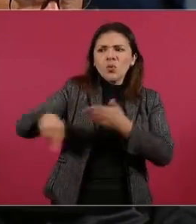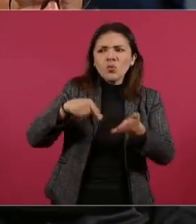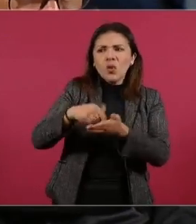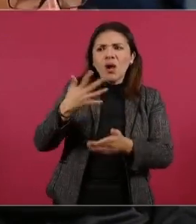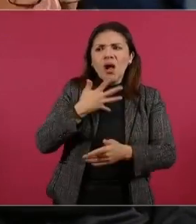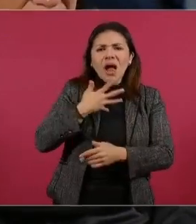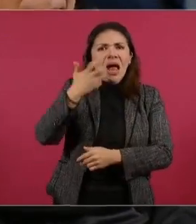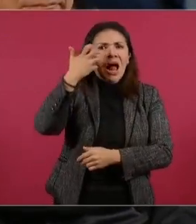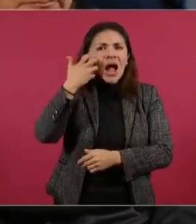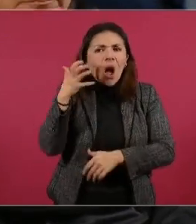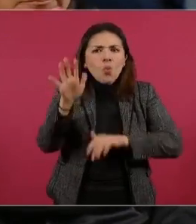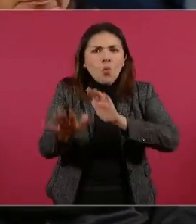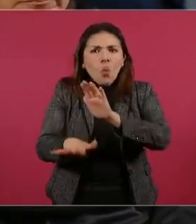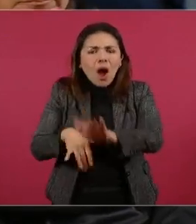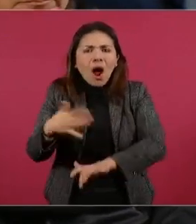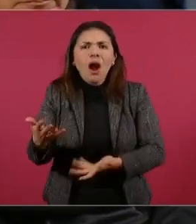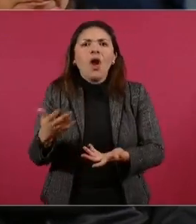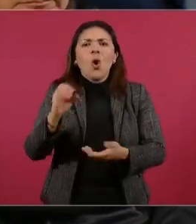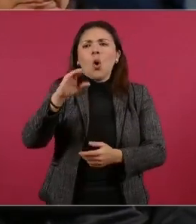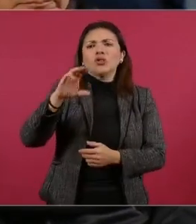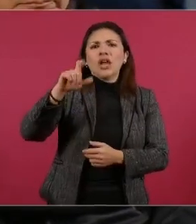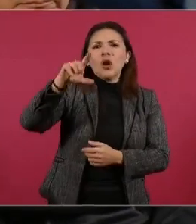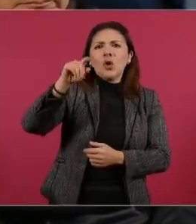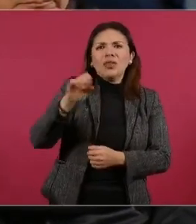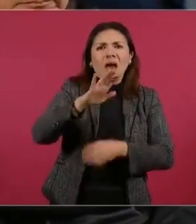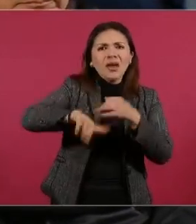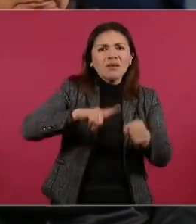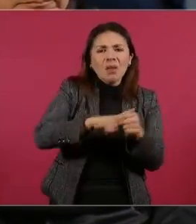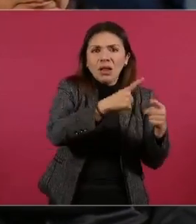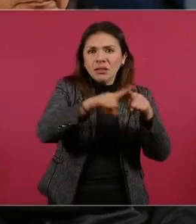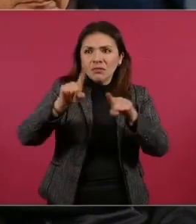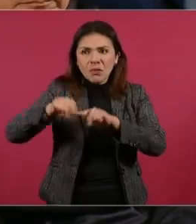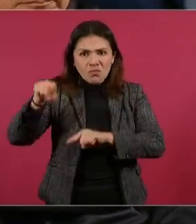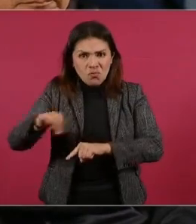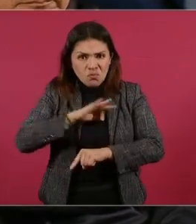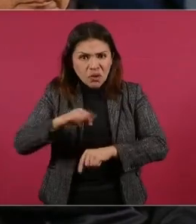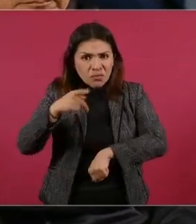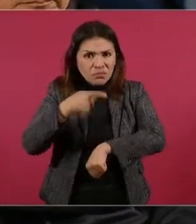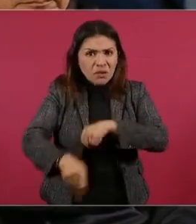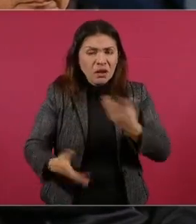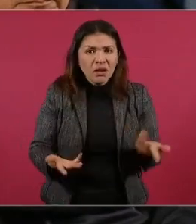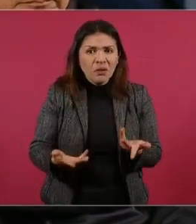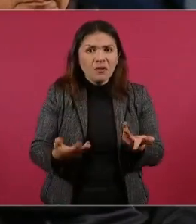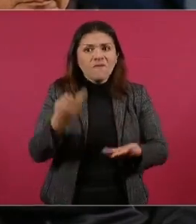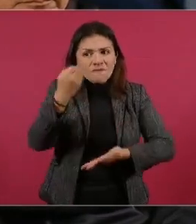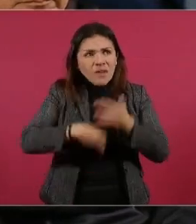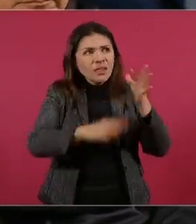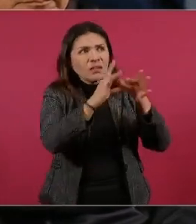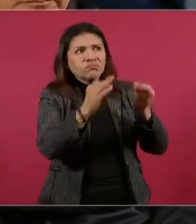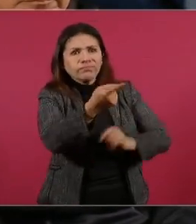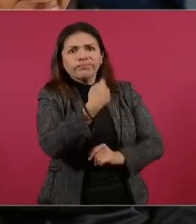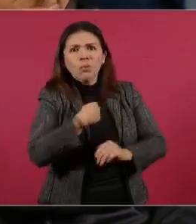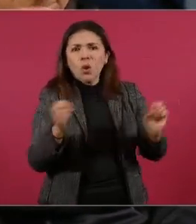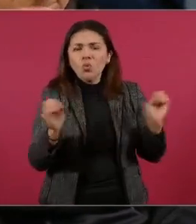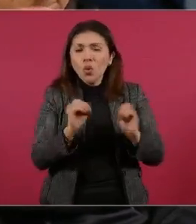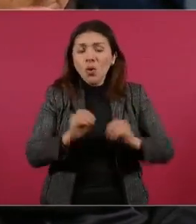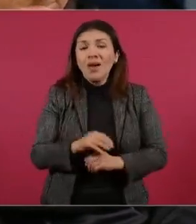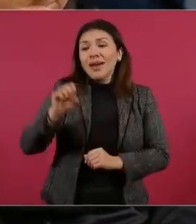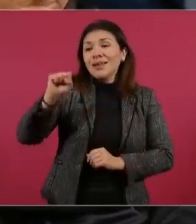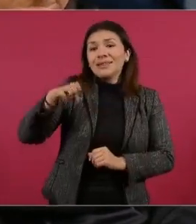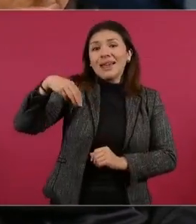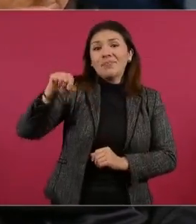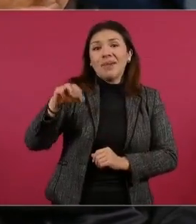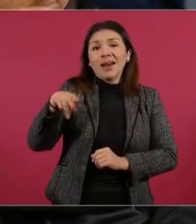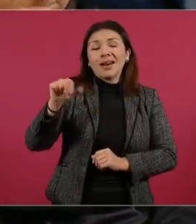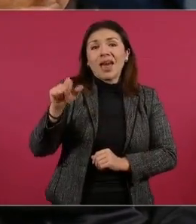hay Jaguar donde hay ocelote y que va a afectarla esa carretera y no hay ninguna explicación semarnat los